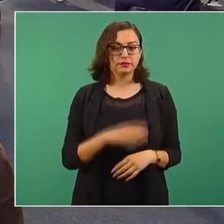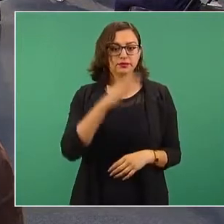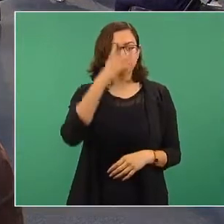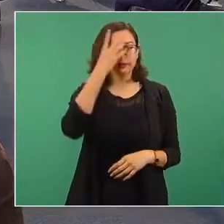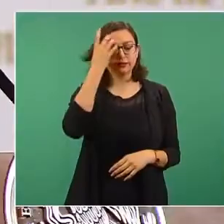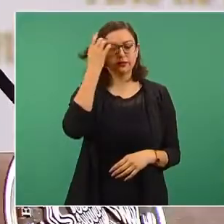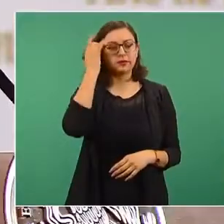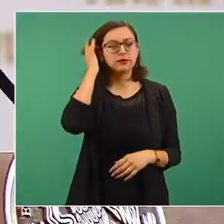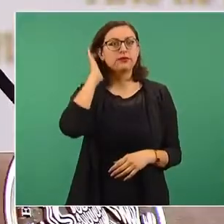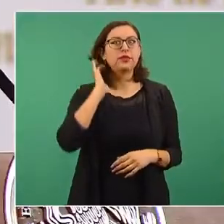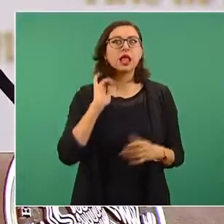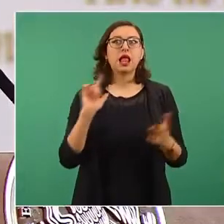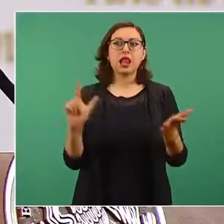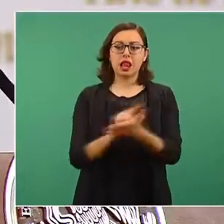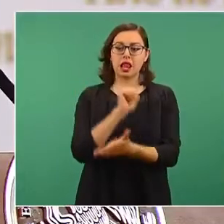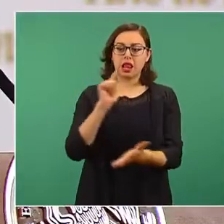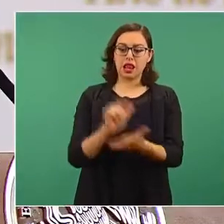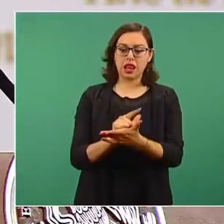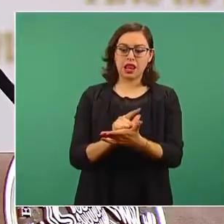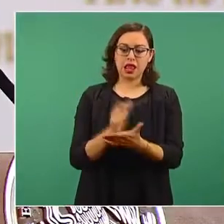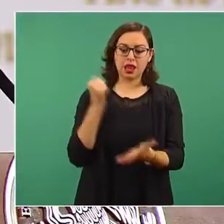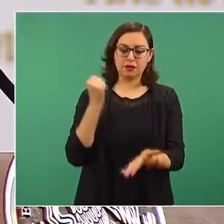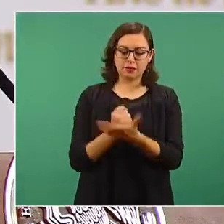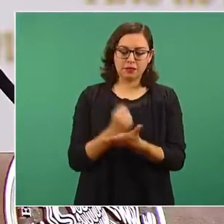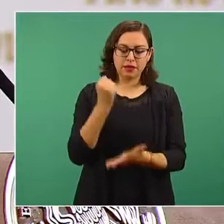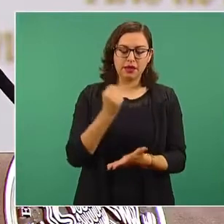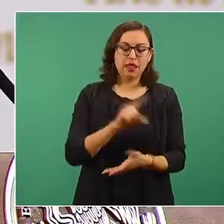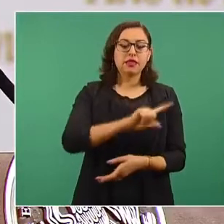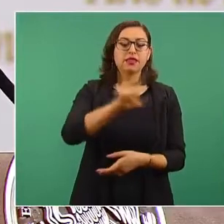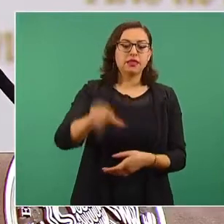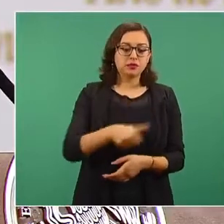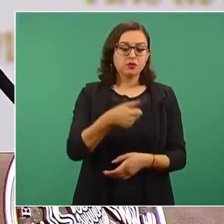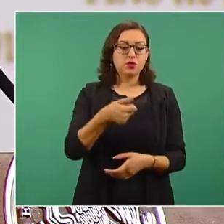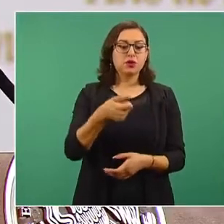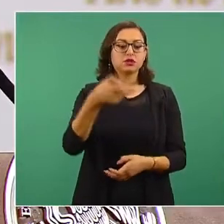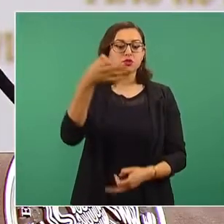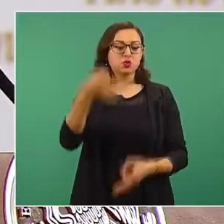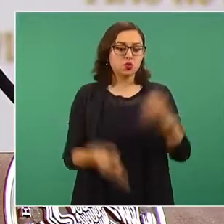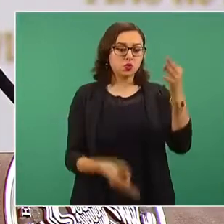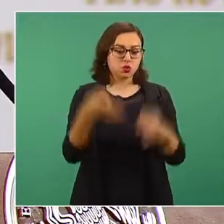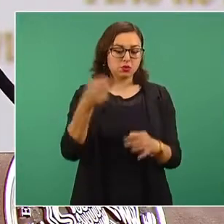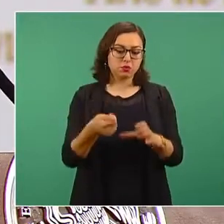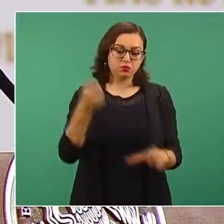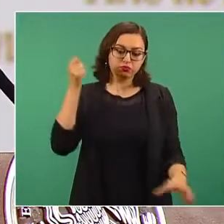Al día siguiente de que el juez otorgó la suspensión.